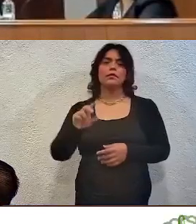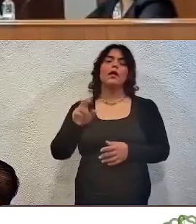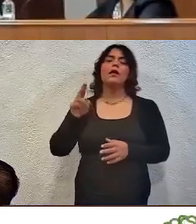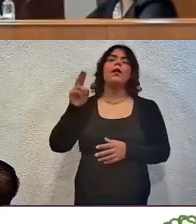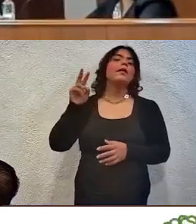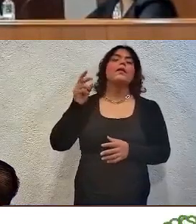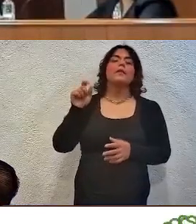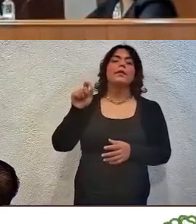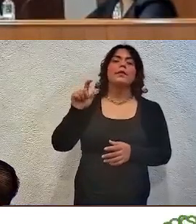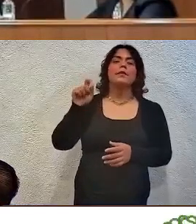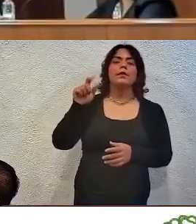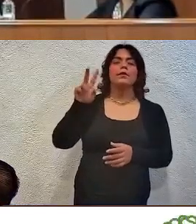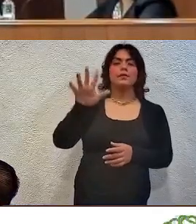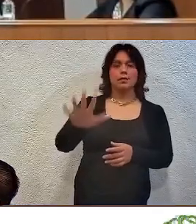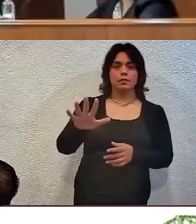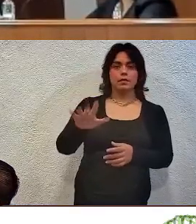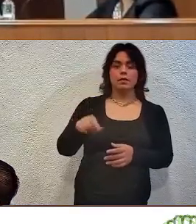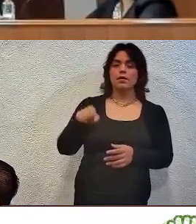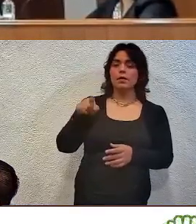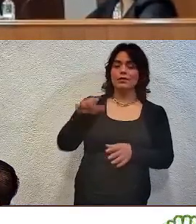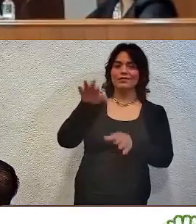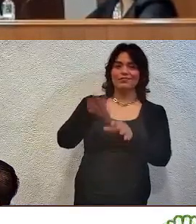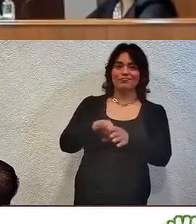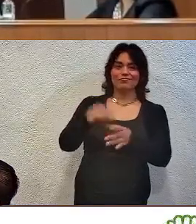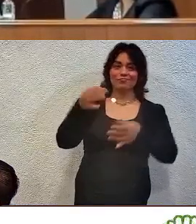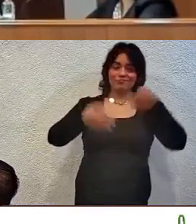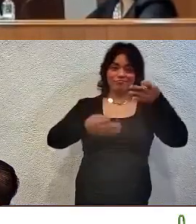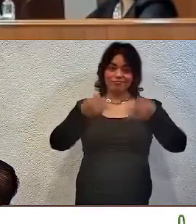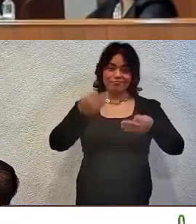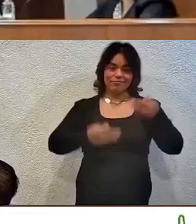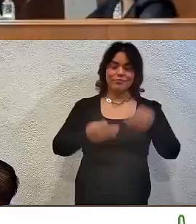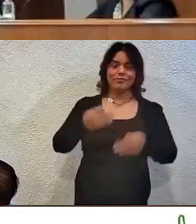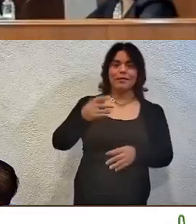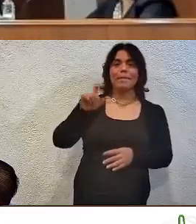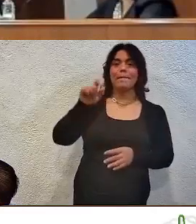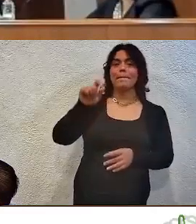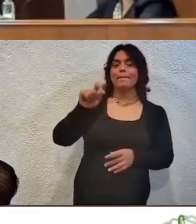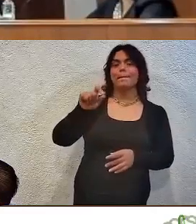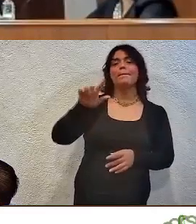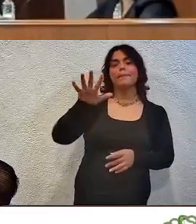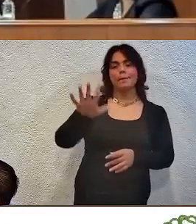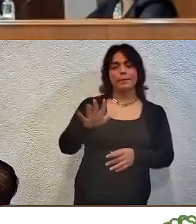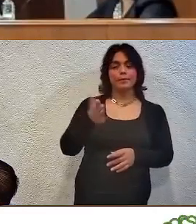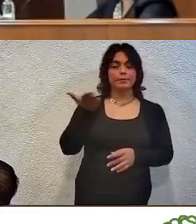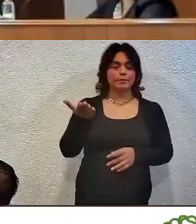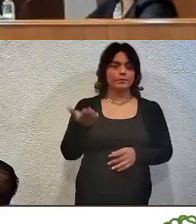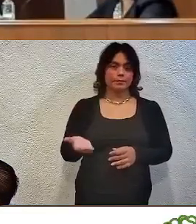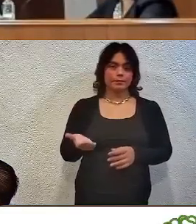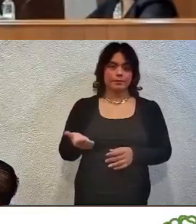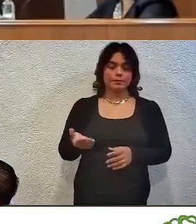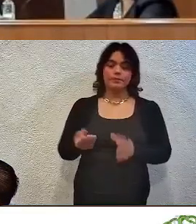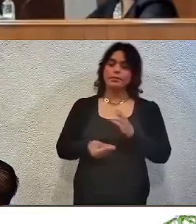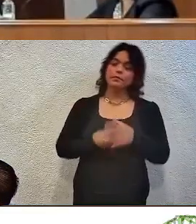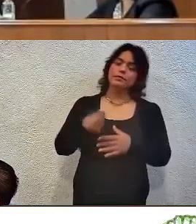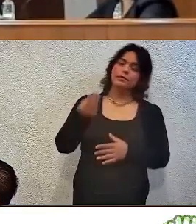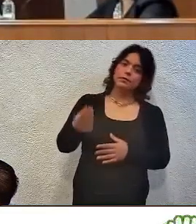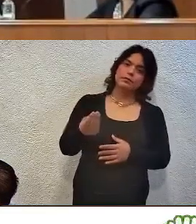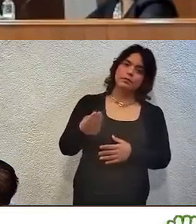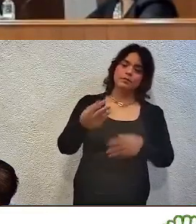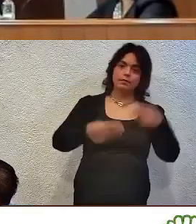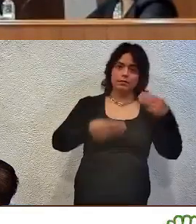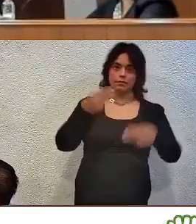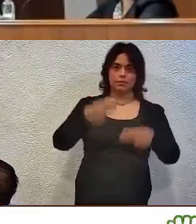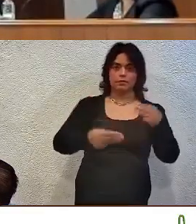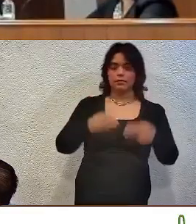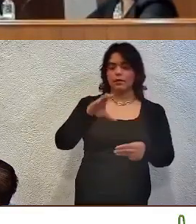007/2025 y el juicio electoral ciudadano 025/2025 acumulados, los cuales fueron turnados a la ponencia a cargo del magistrado